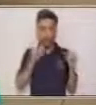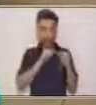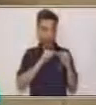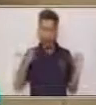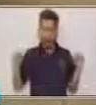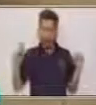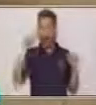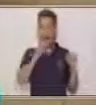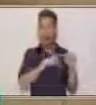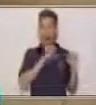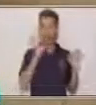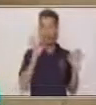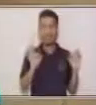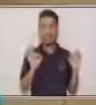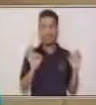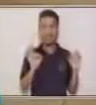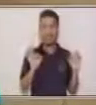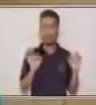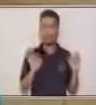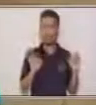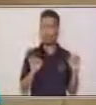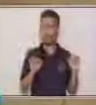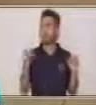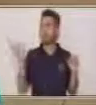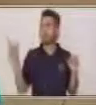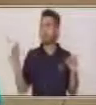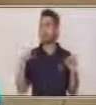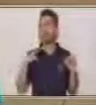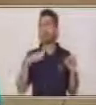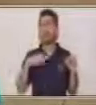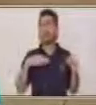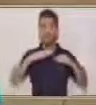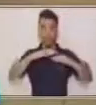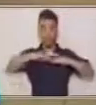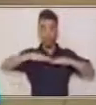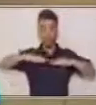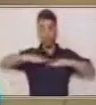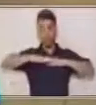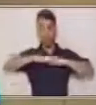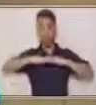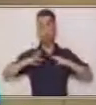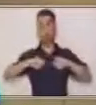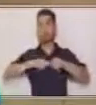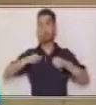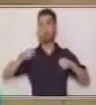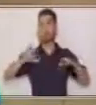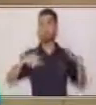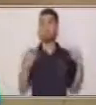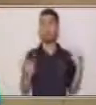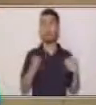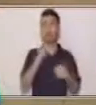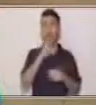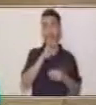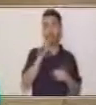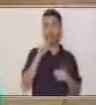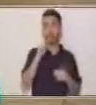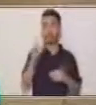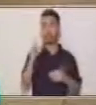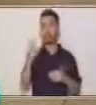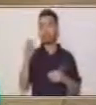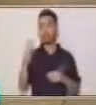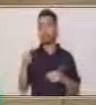triángulo. Exactamente. Este triángulo en la parte de abajo tiene una medida de 31